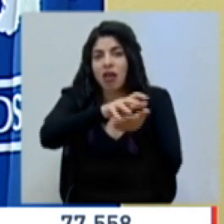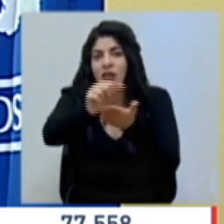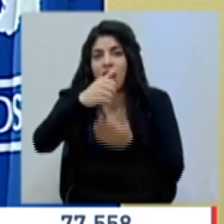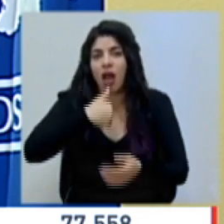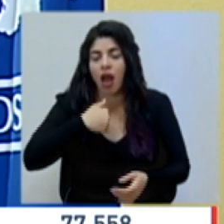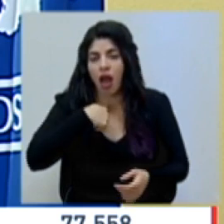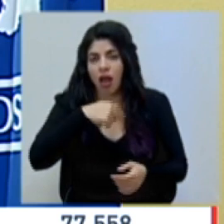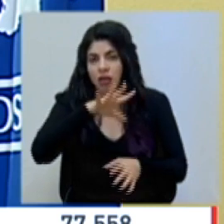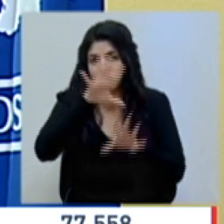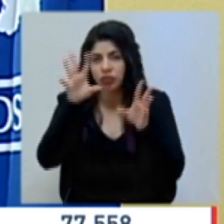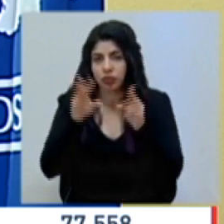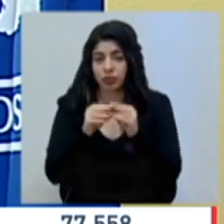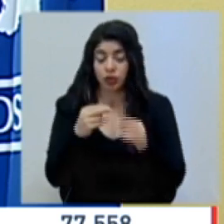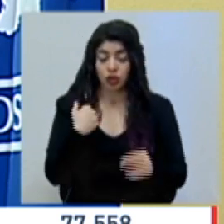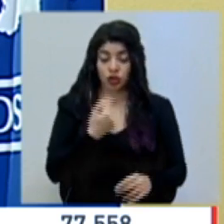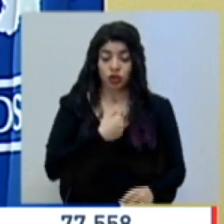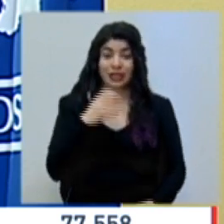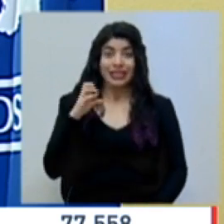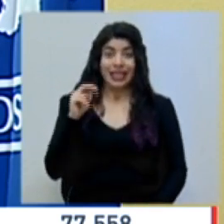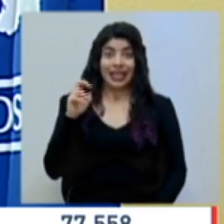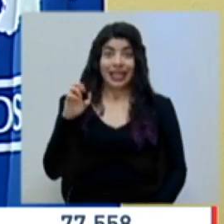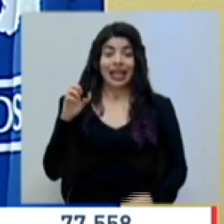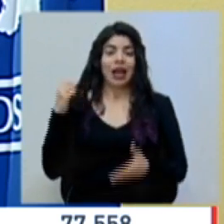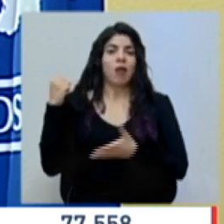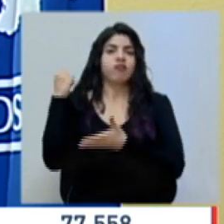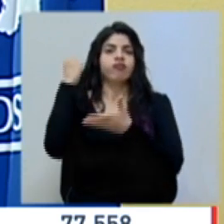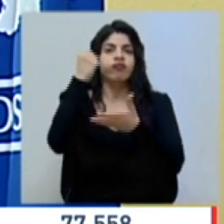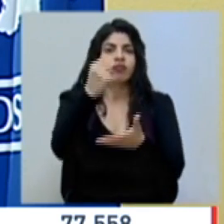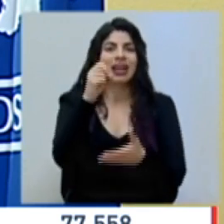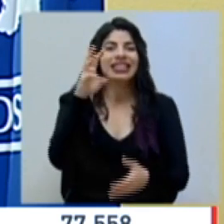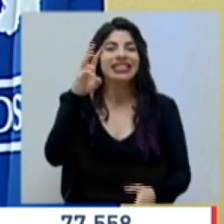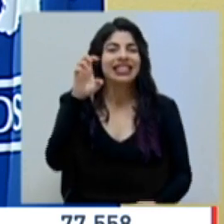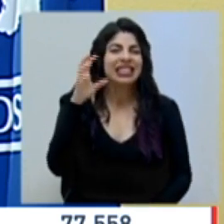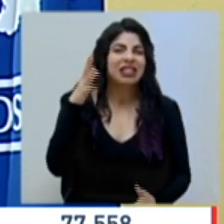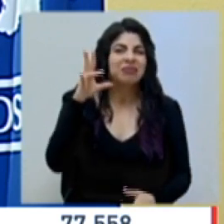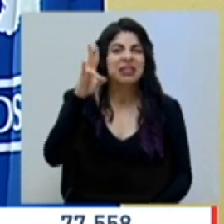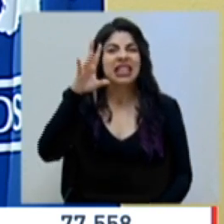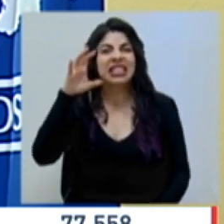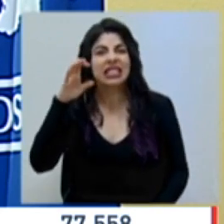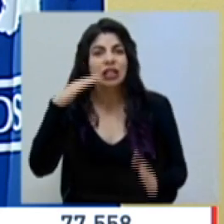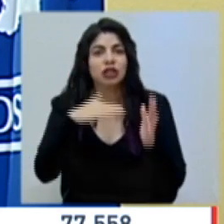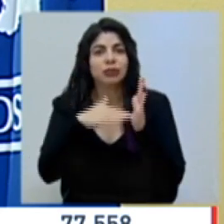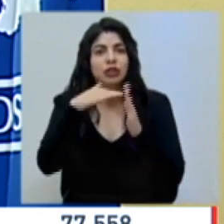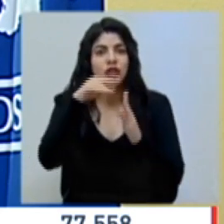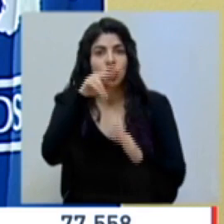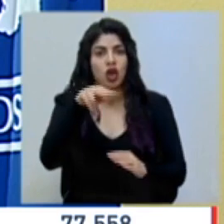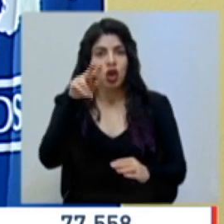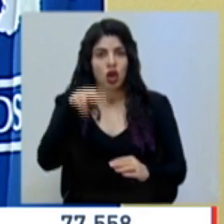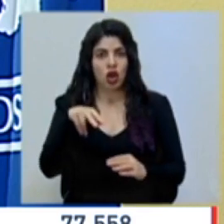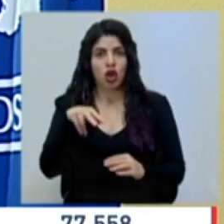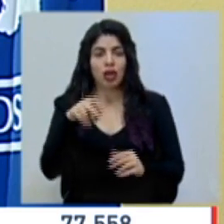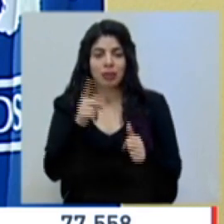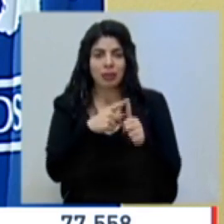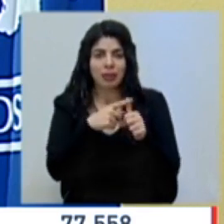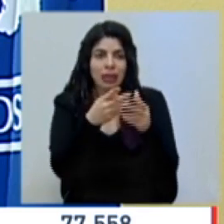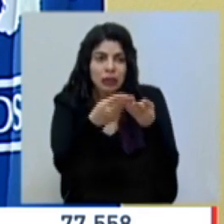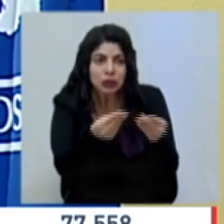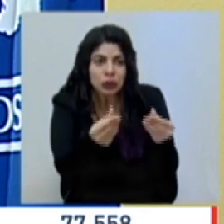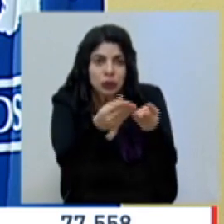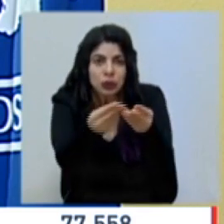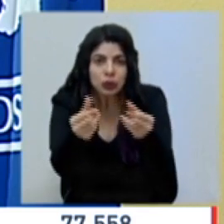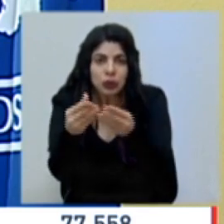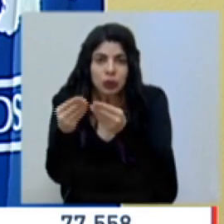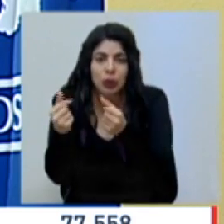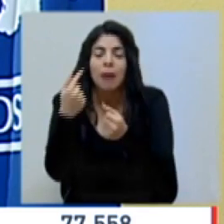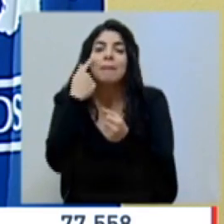Nosotros estamos como CNE invirtiendo aproximadamente 700 millones de colones en primeros impactos, en